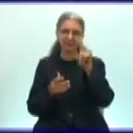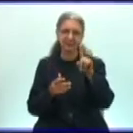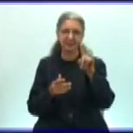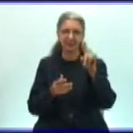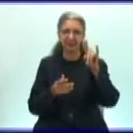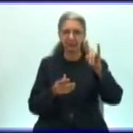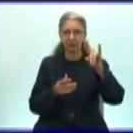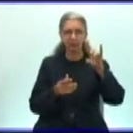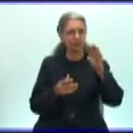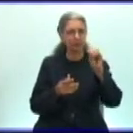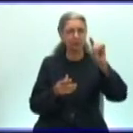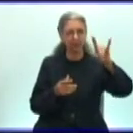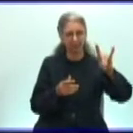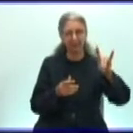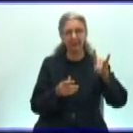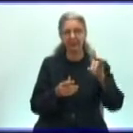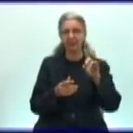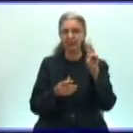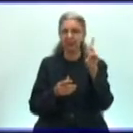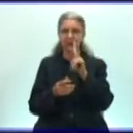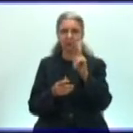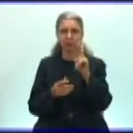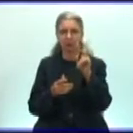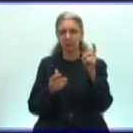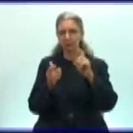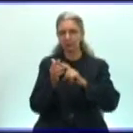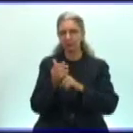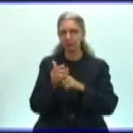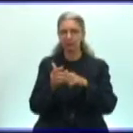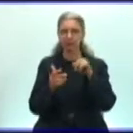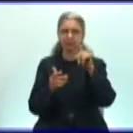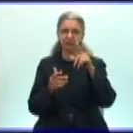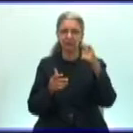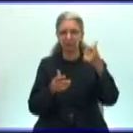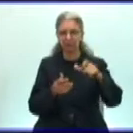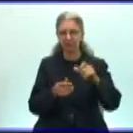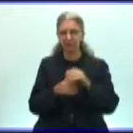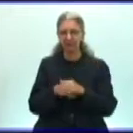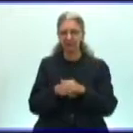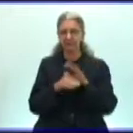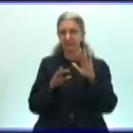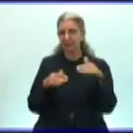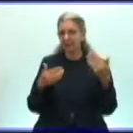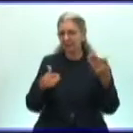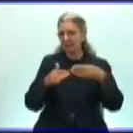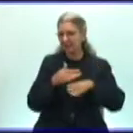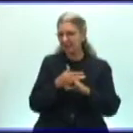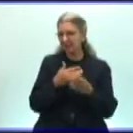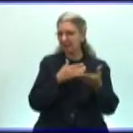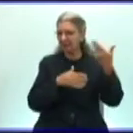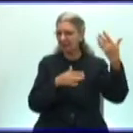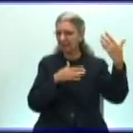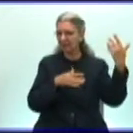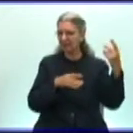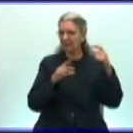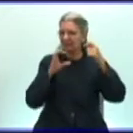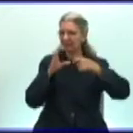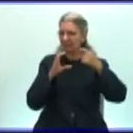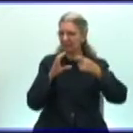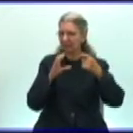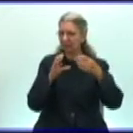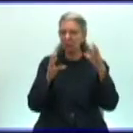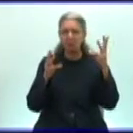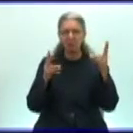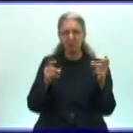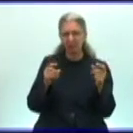partir de la visualización de un video. ¿Observaron el video? ¿Qué ocurre en el video? ¿Cuántos equipos electrodomésticos